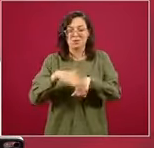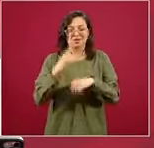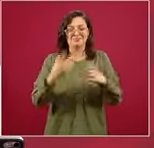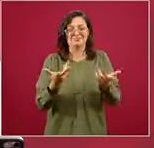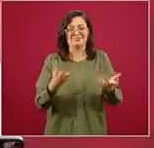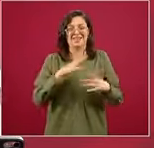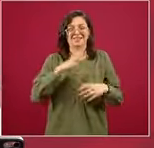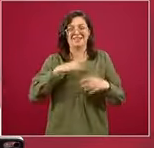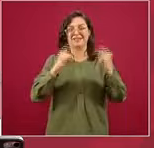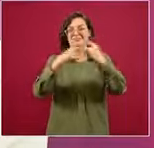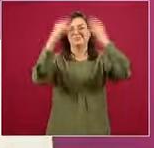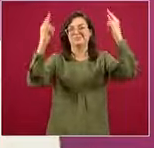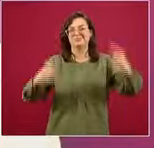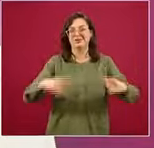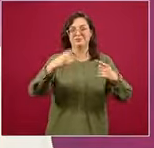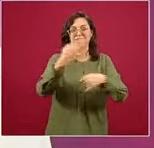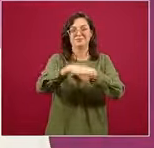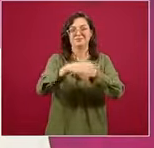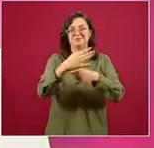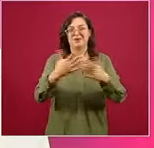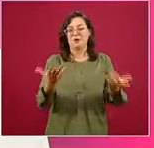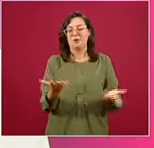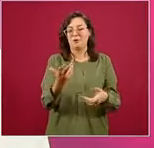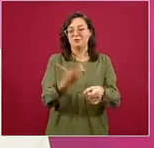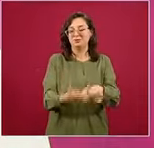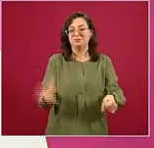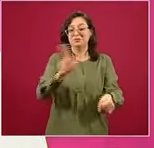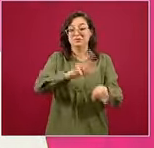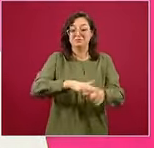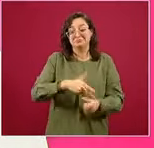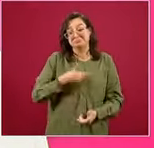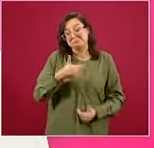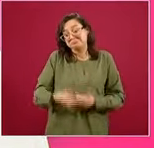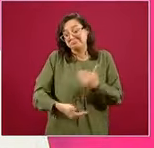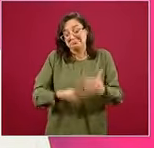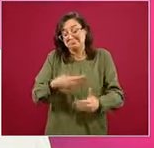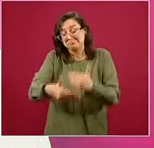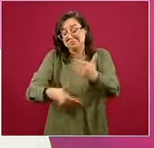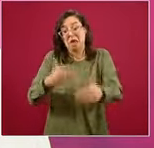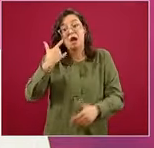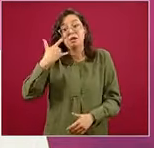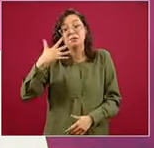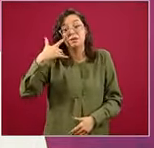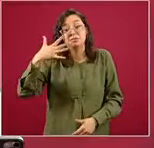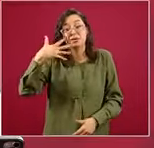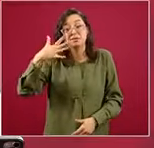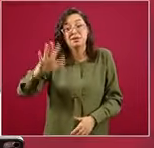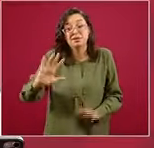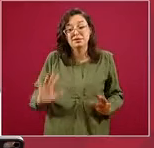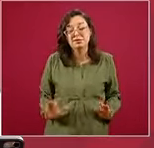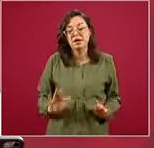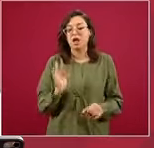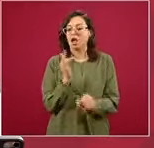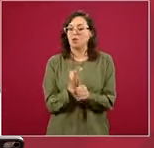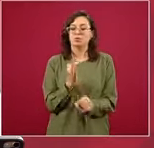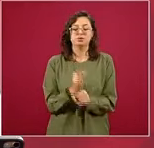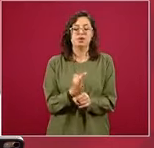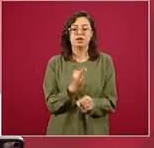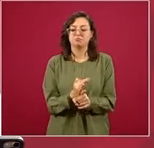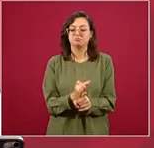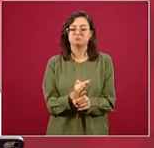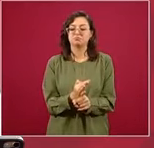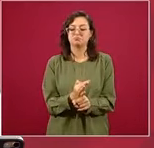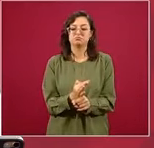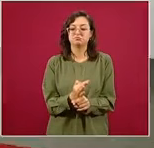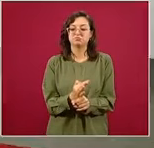supongo que se irá comentando conforme se vayan estableciendo los planes. De momento no existe